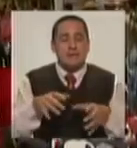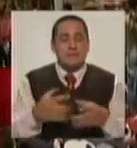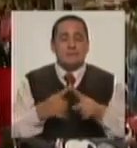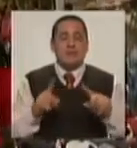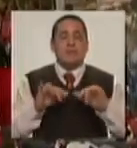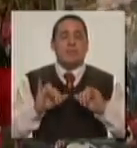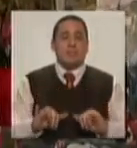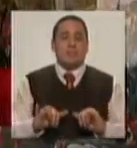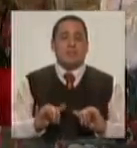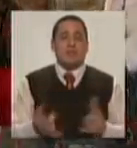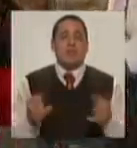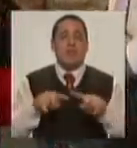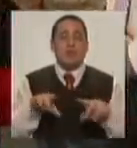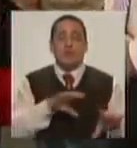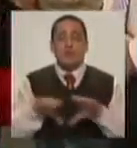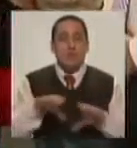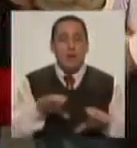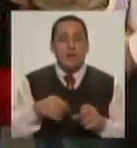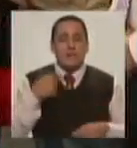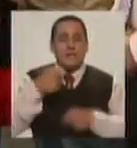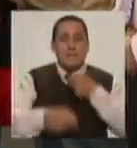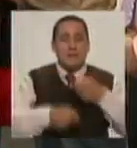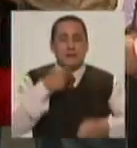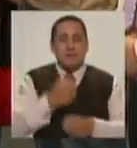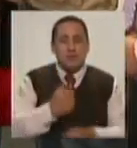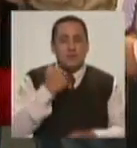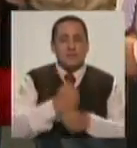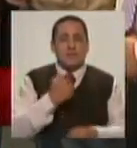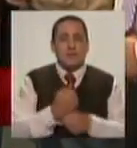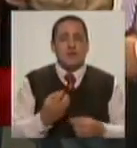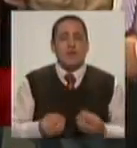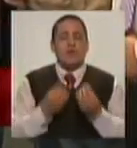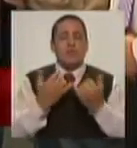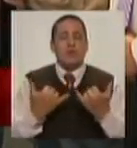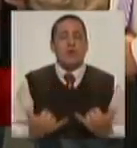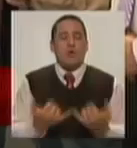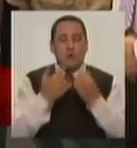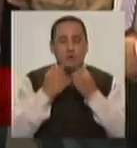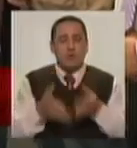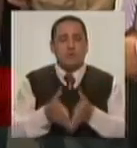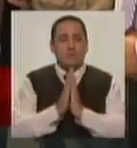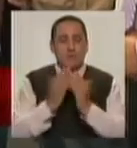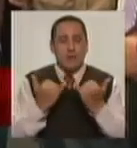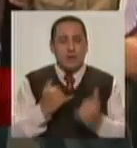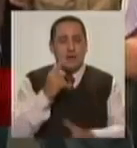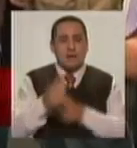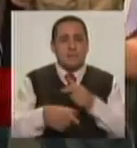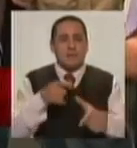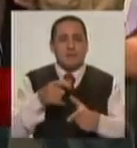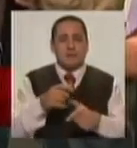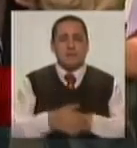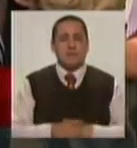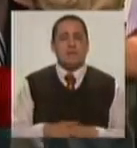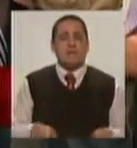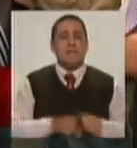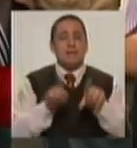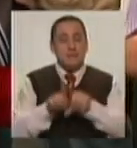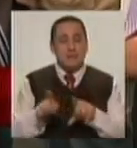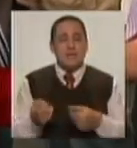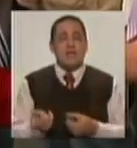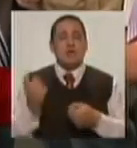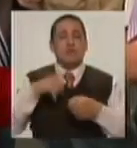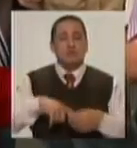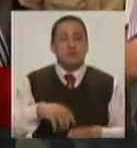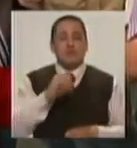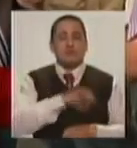va acompañada de acciones y de inversiones como las que hoy día nos convocan en este pueblo. Inclusión social